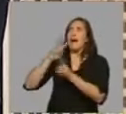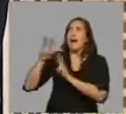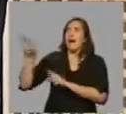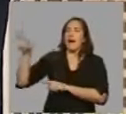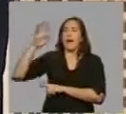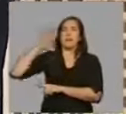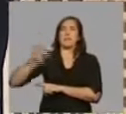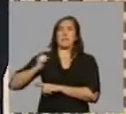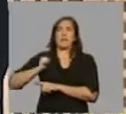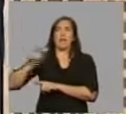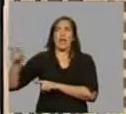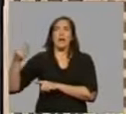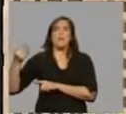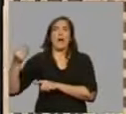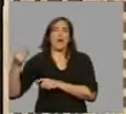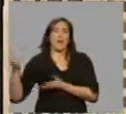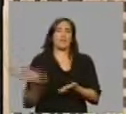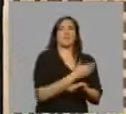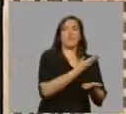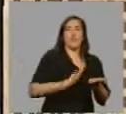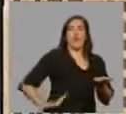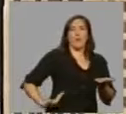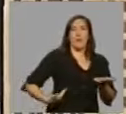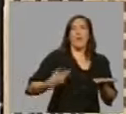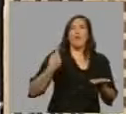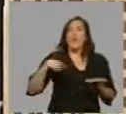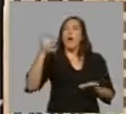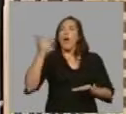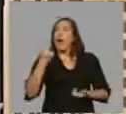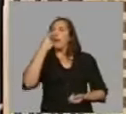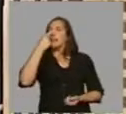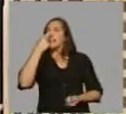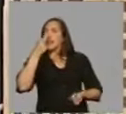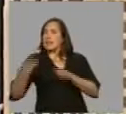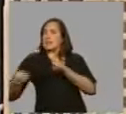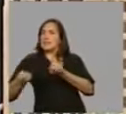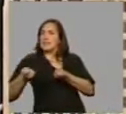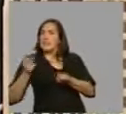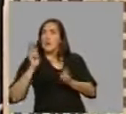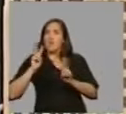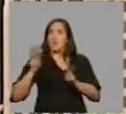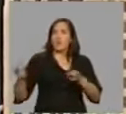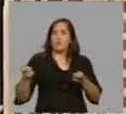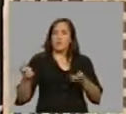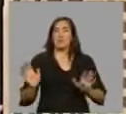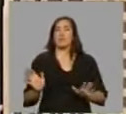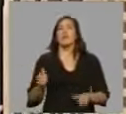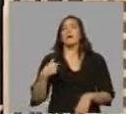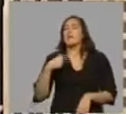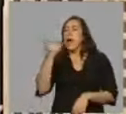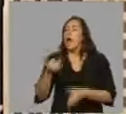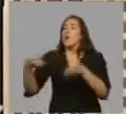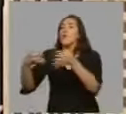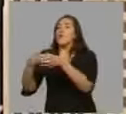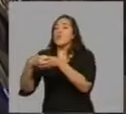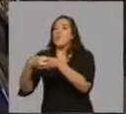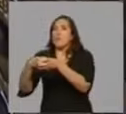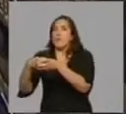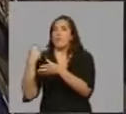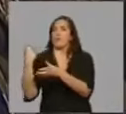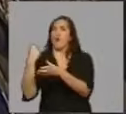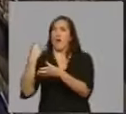culpas penales, quiero dejarlo muy en claro. Pero también creo que los pequeños grupos de interés en la